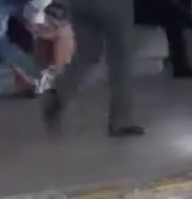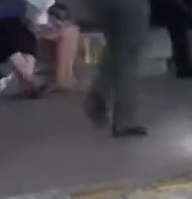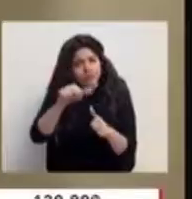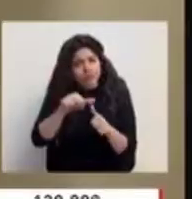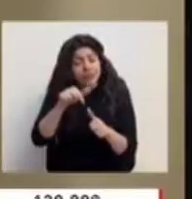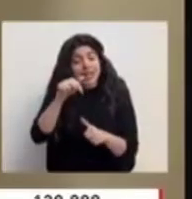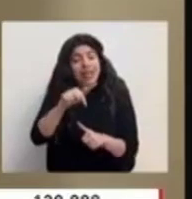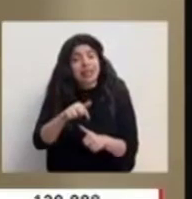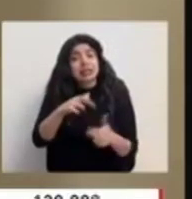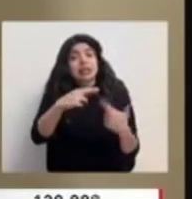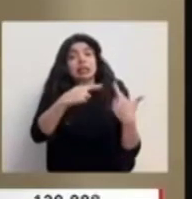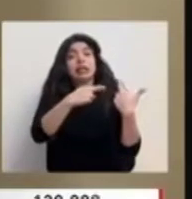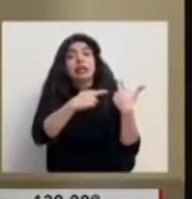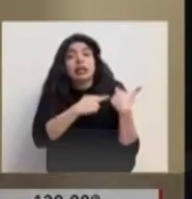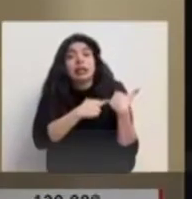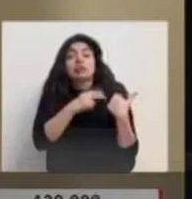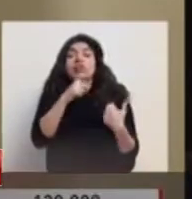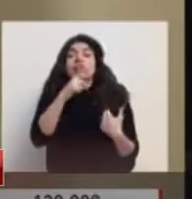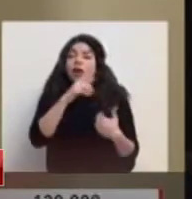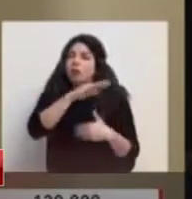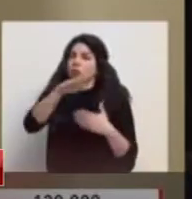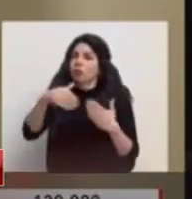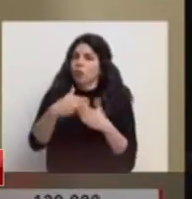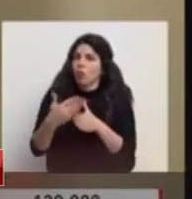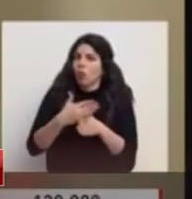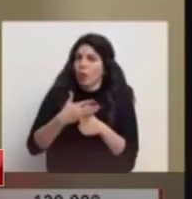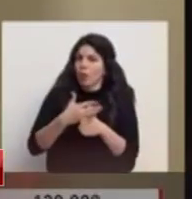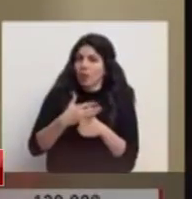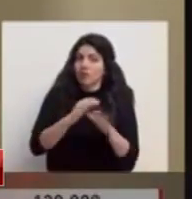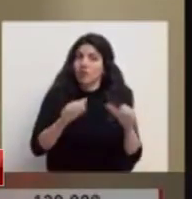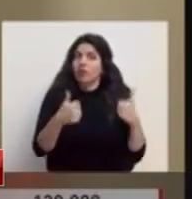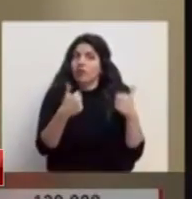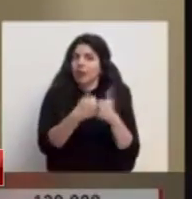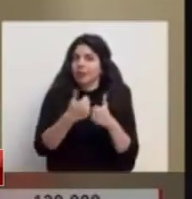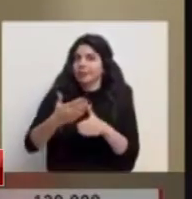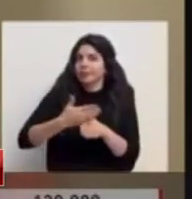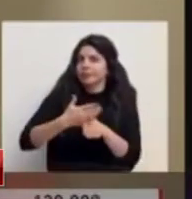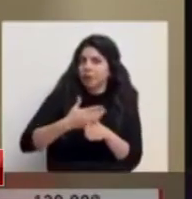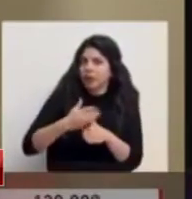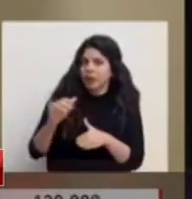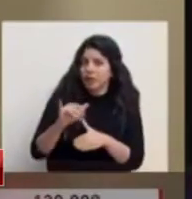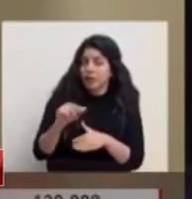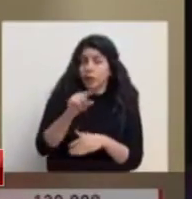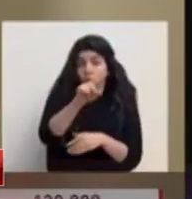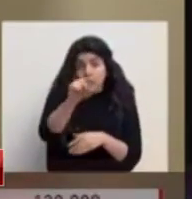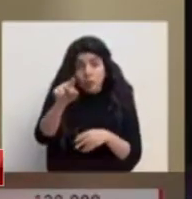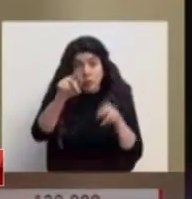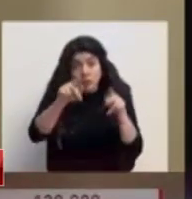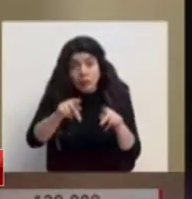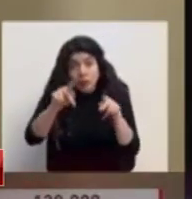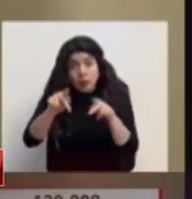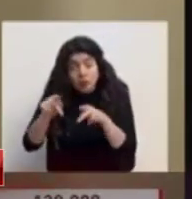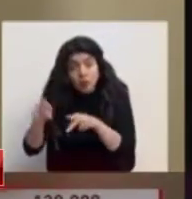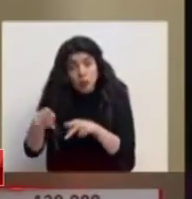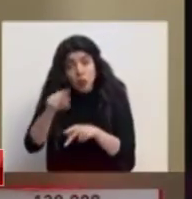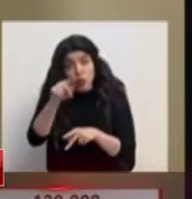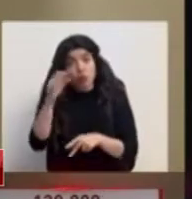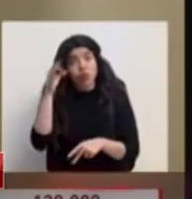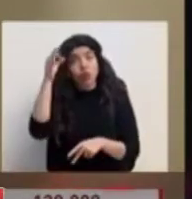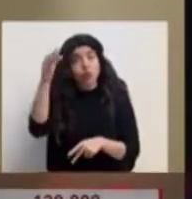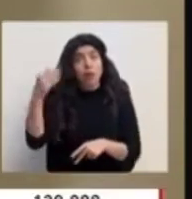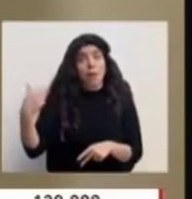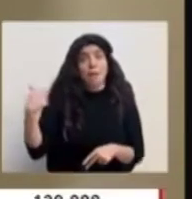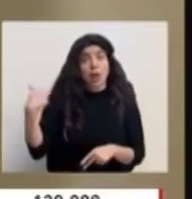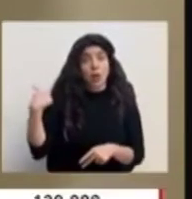esta es una responsabilidad compartida y es un desafío compartido, y ustedes como población que va a ser